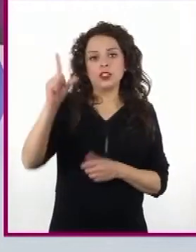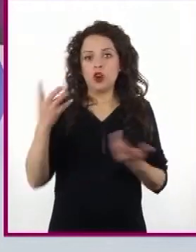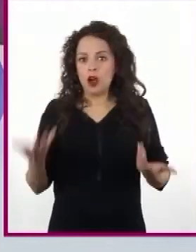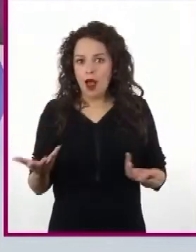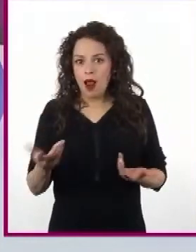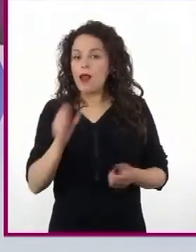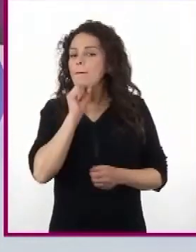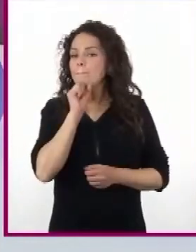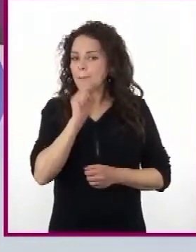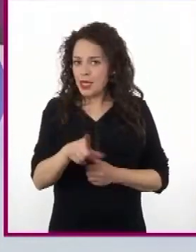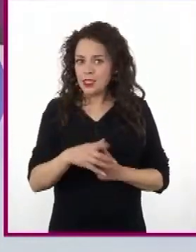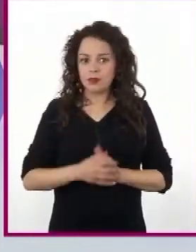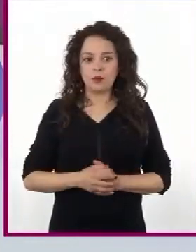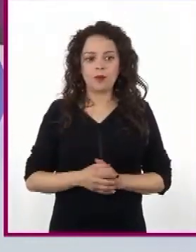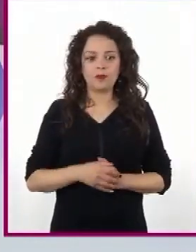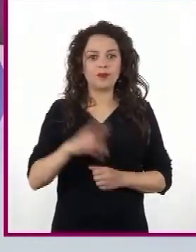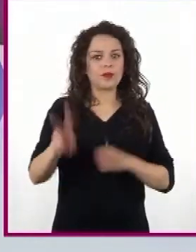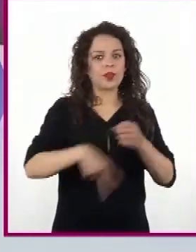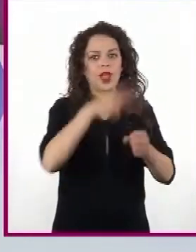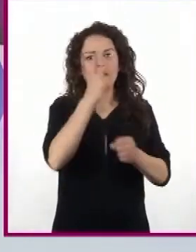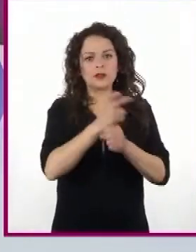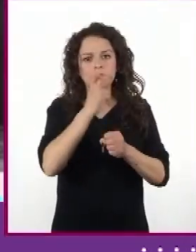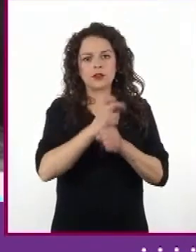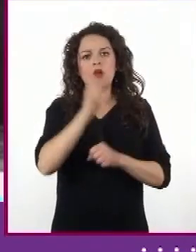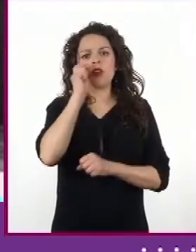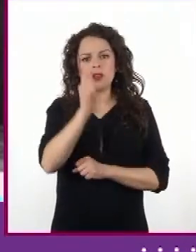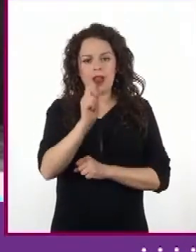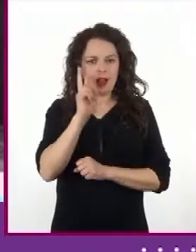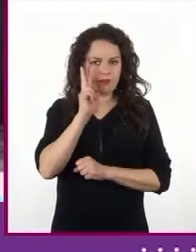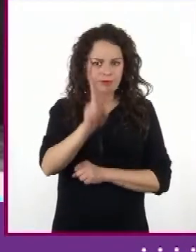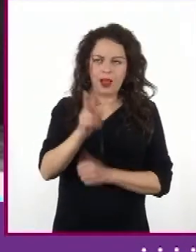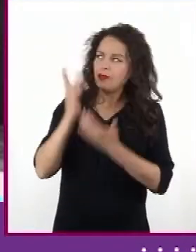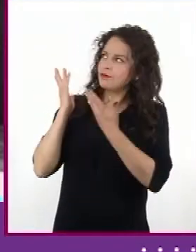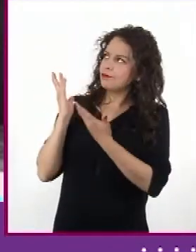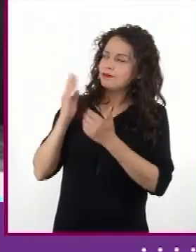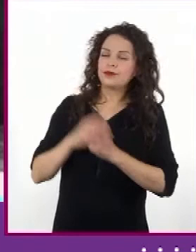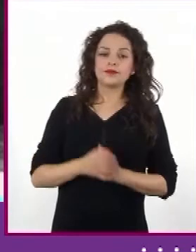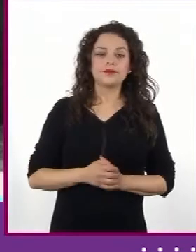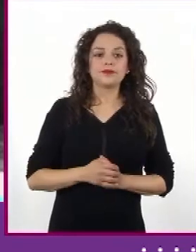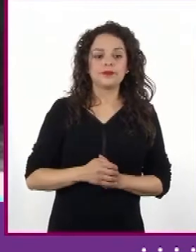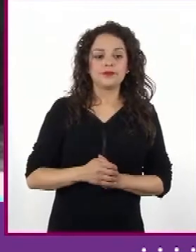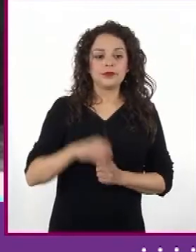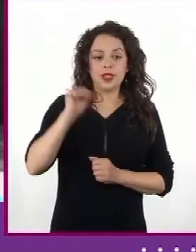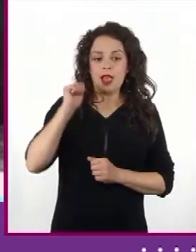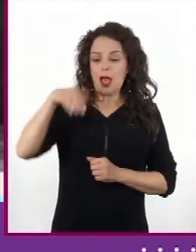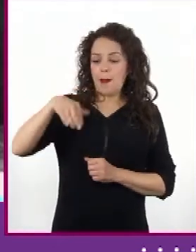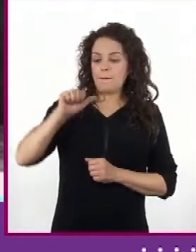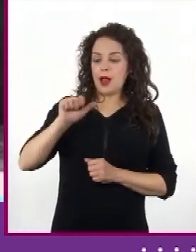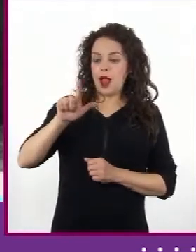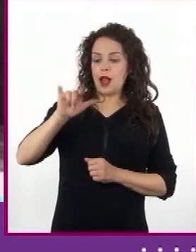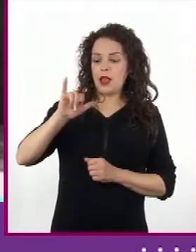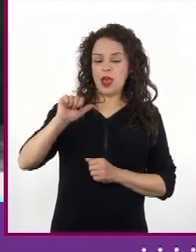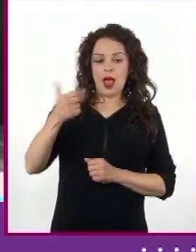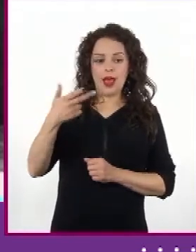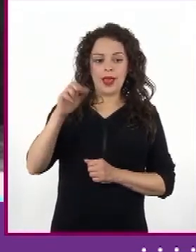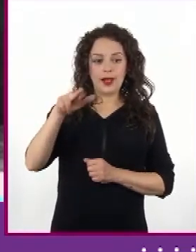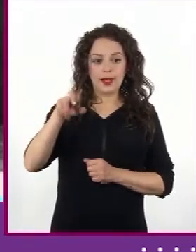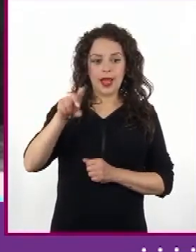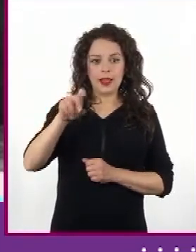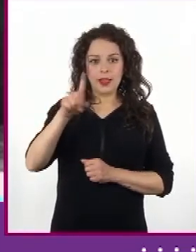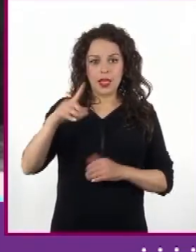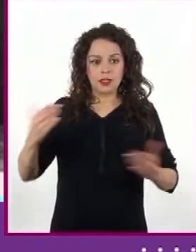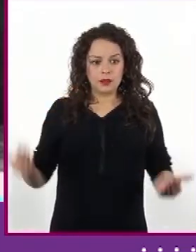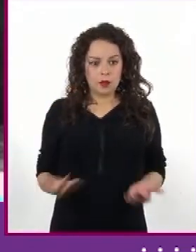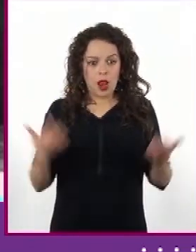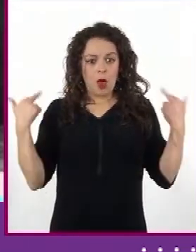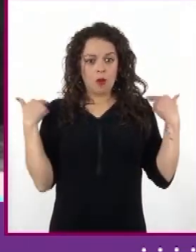Vamos a revisar un segundo aspecto. Leamos. Amalia Hernández Navarro, bailarina, profesora,